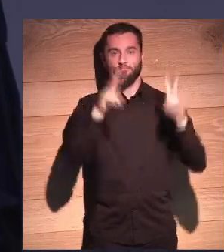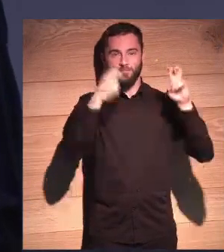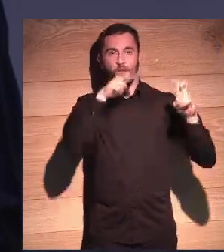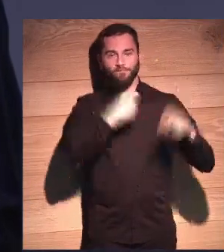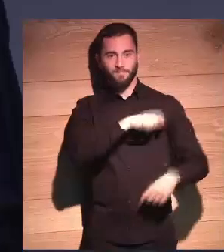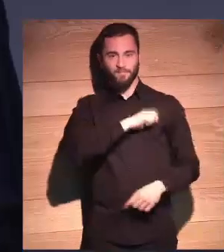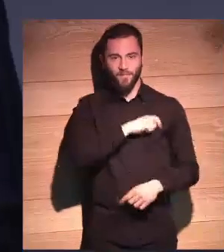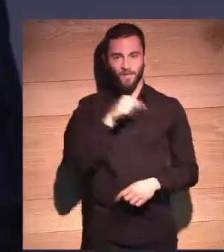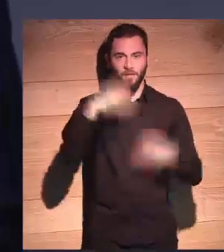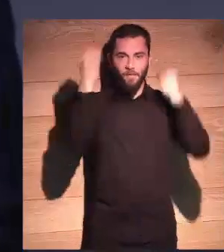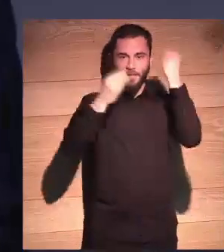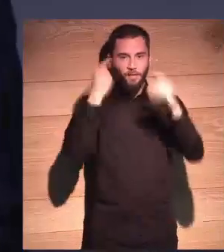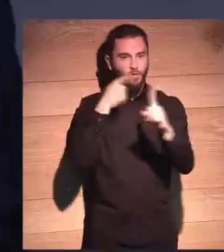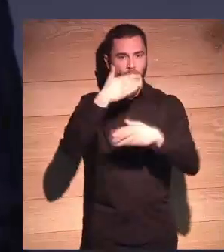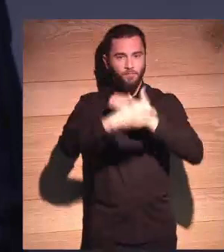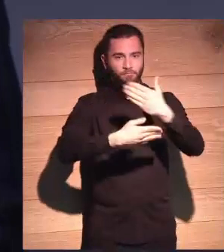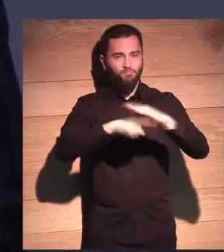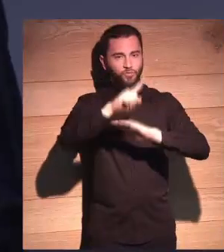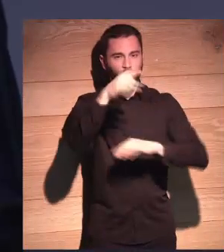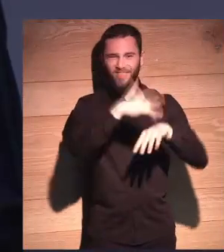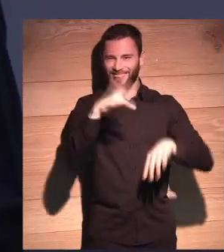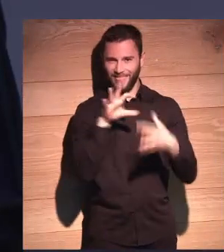el pensamiento en el progreso digital.